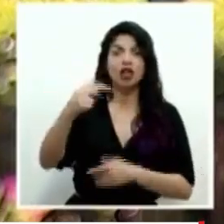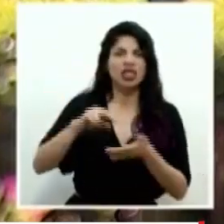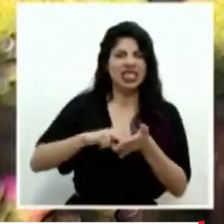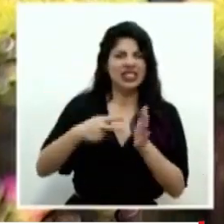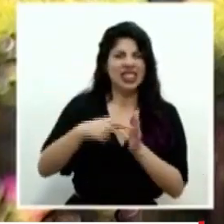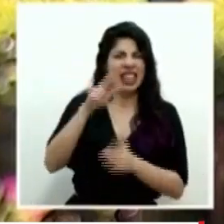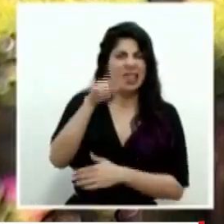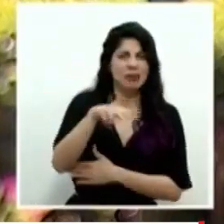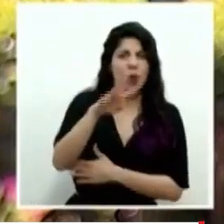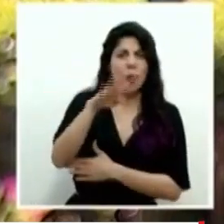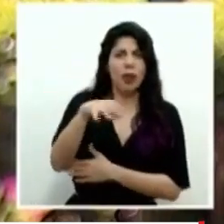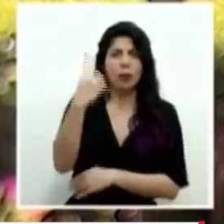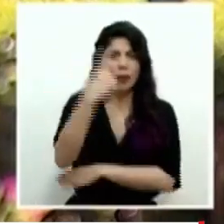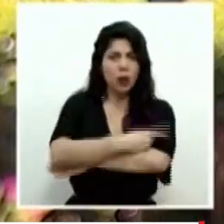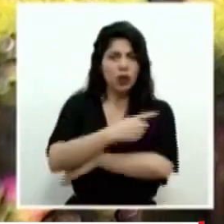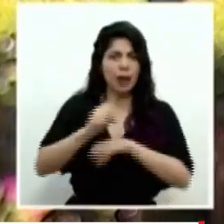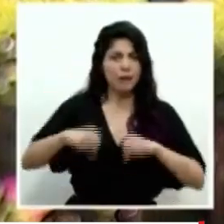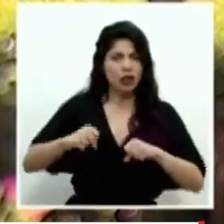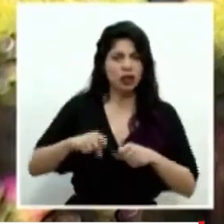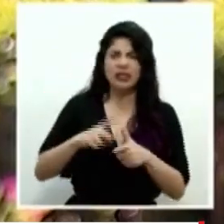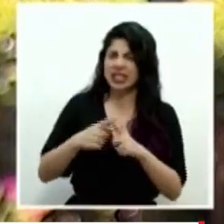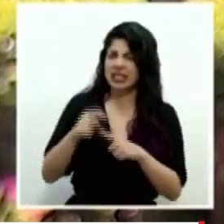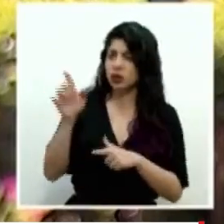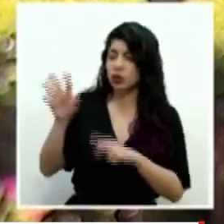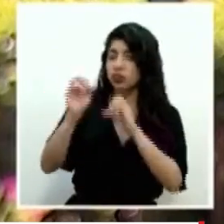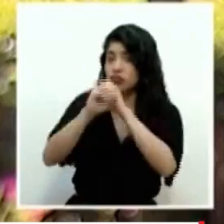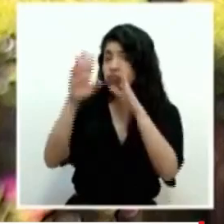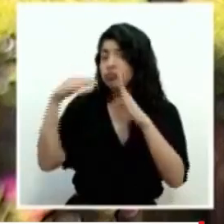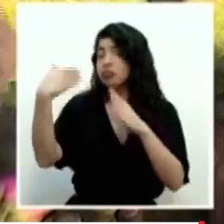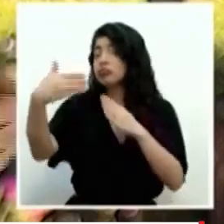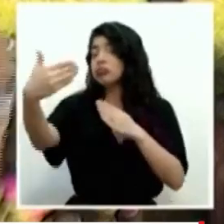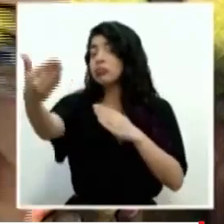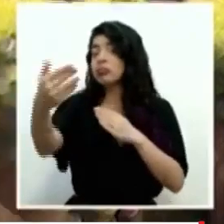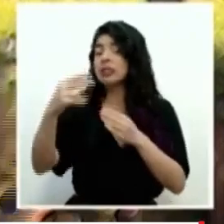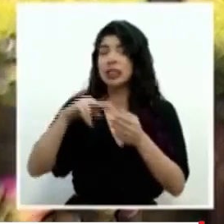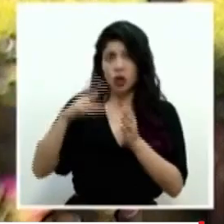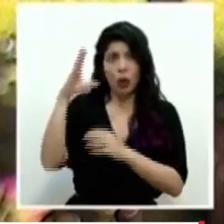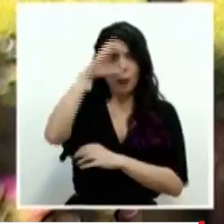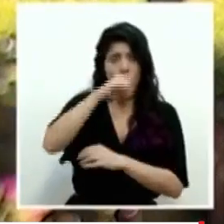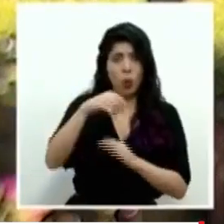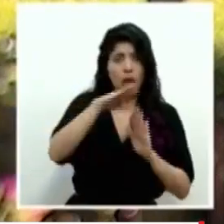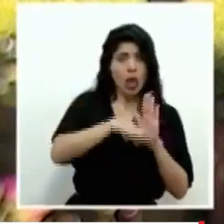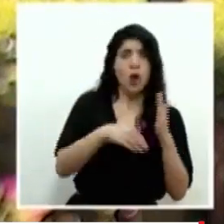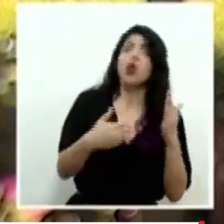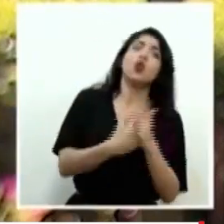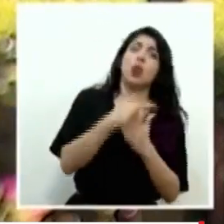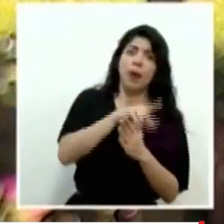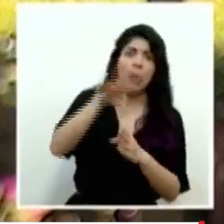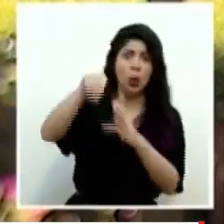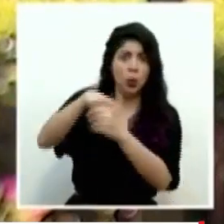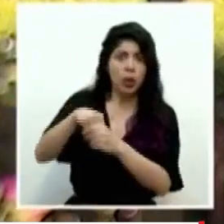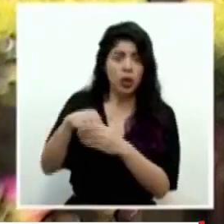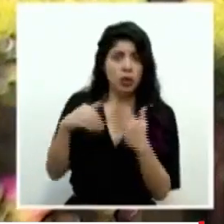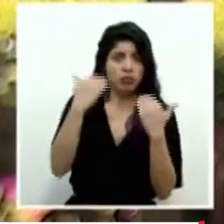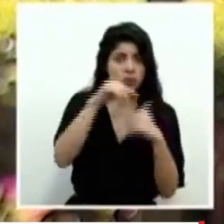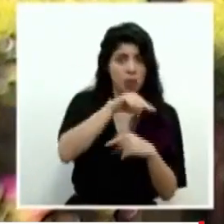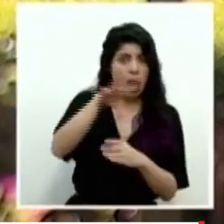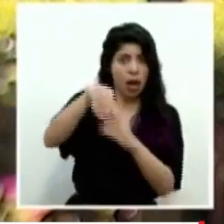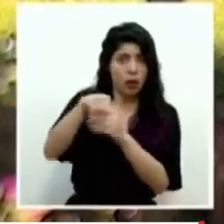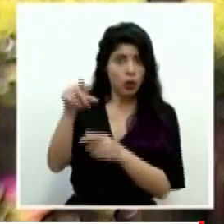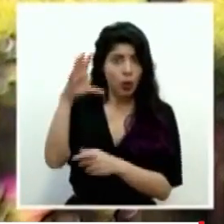casi de 3.000 o 4.000 nuevos casos por día. ¿En esa proyección están tomando en cuenta estas medidas nuevas que estamos anunciando hoy, estas nuevas